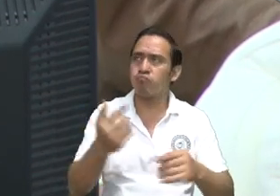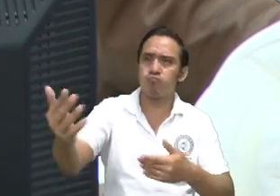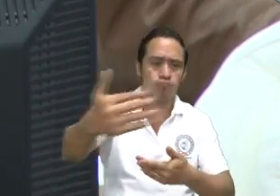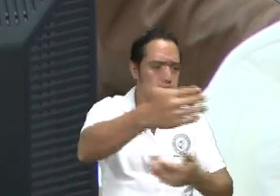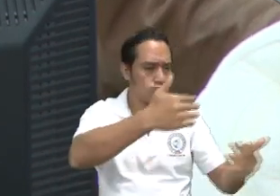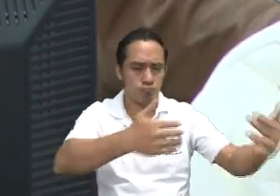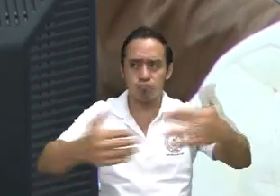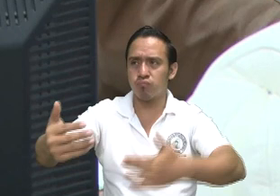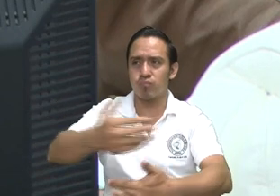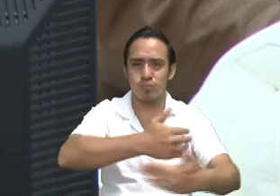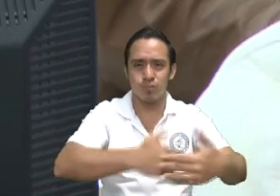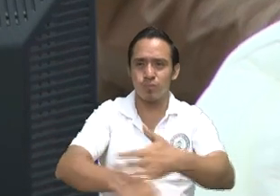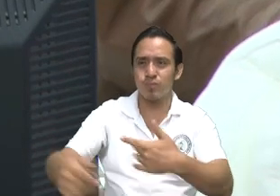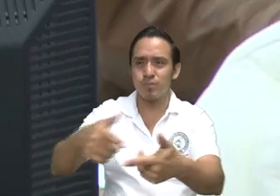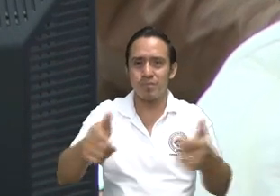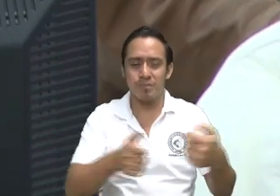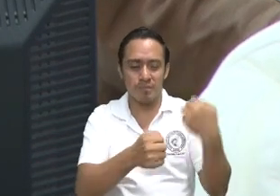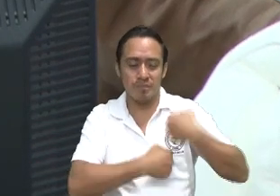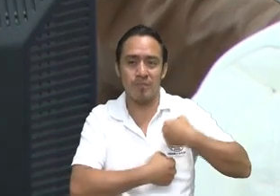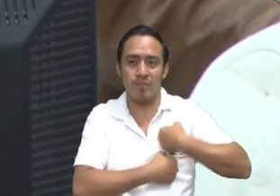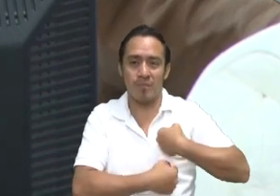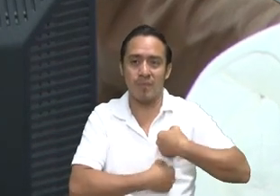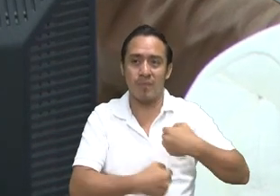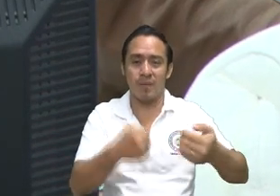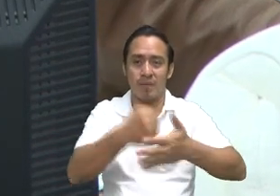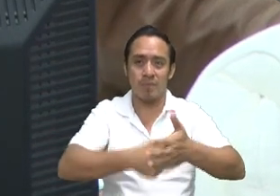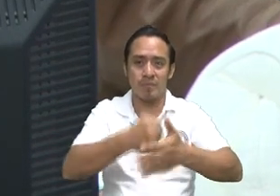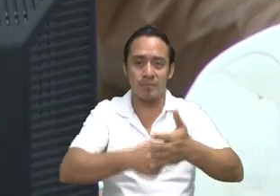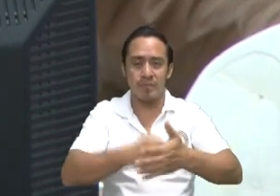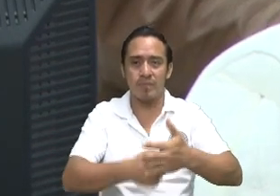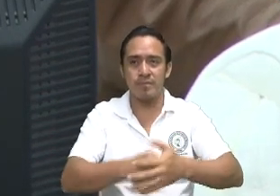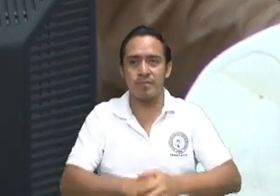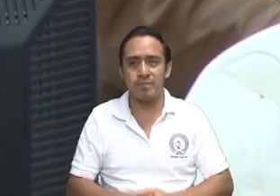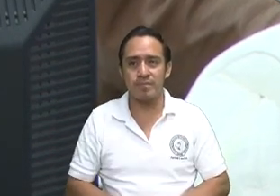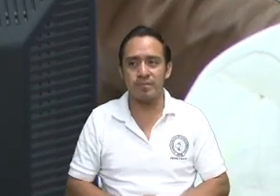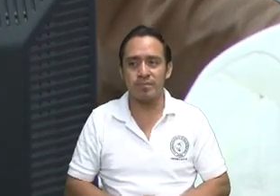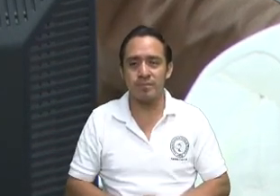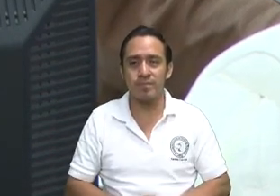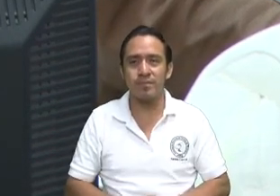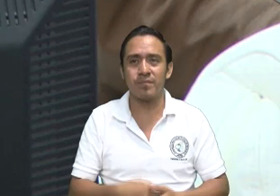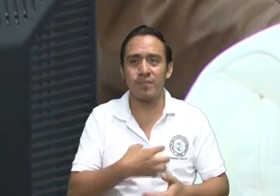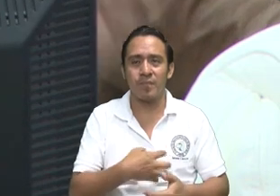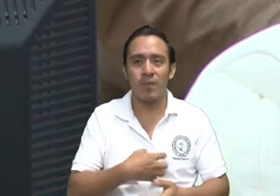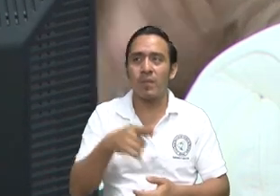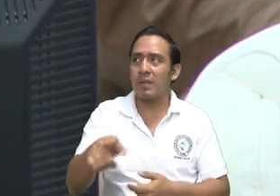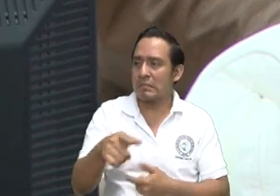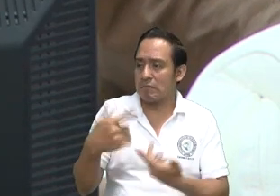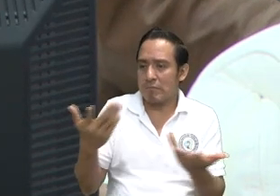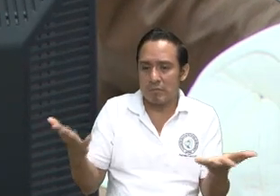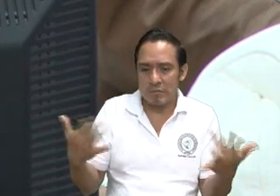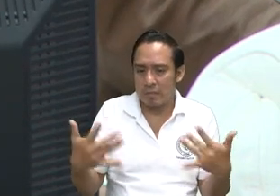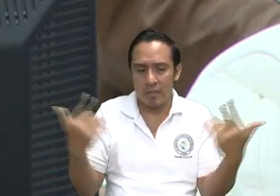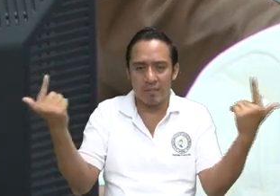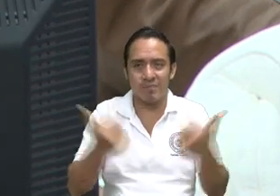sus hombres, a su ejército defensor de la soberanía nacional, y les hizo saber que ya no tenía sentido